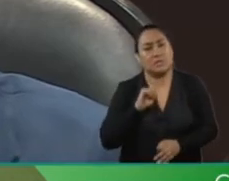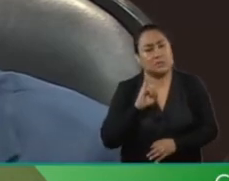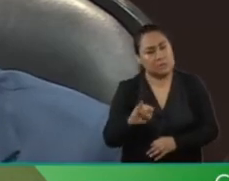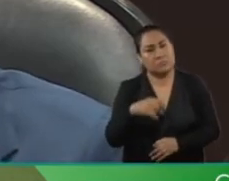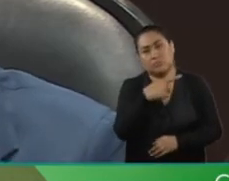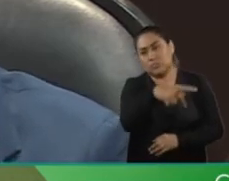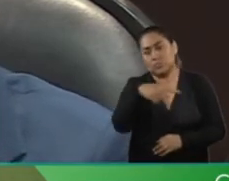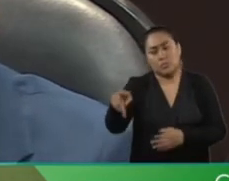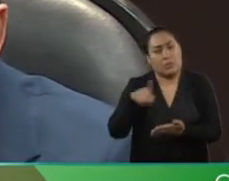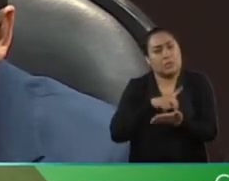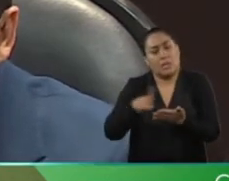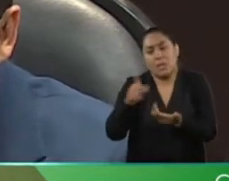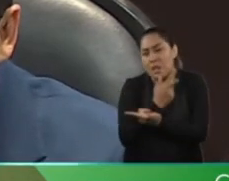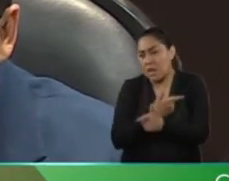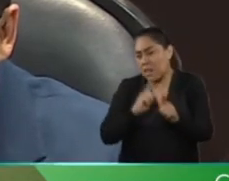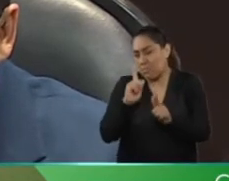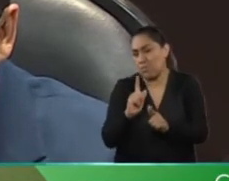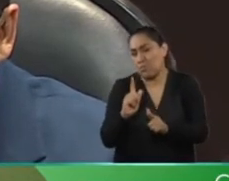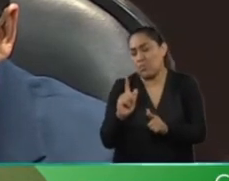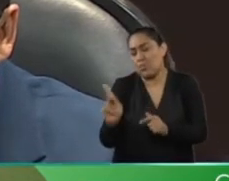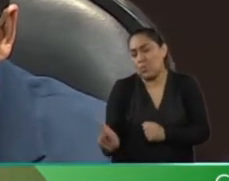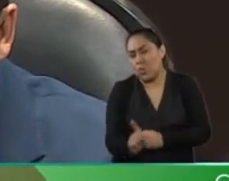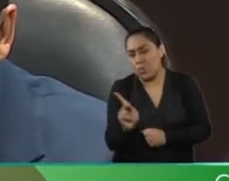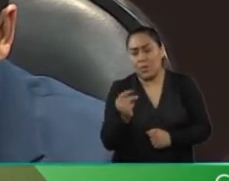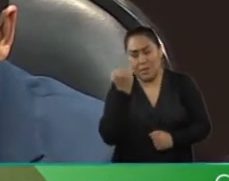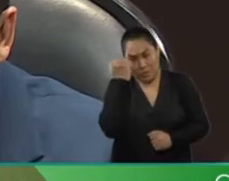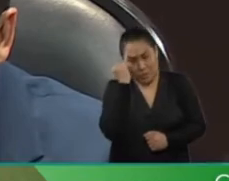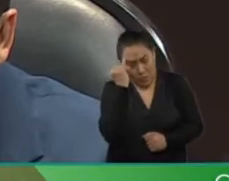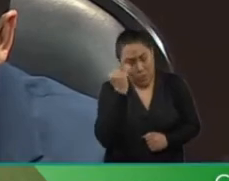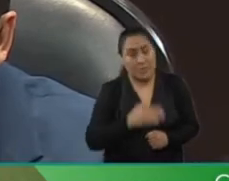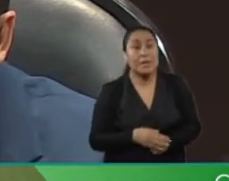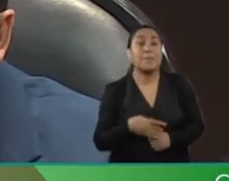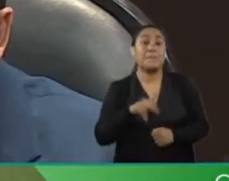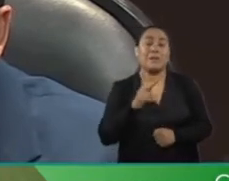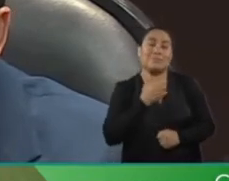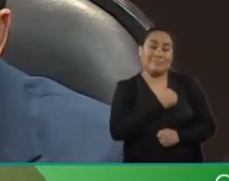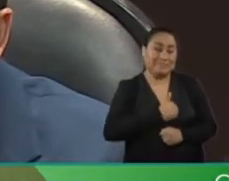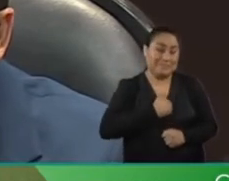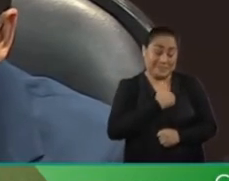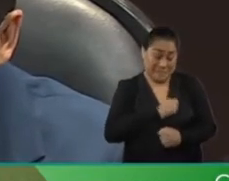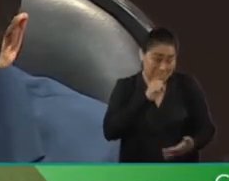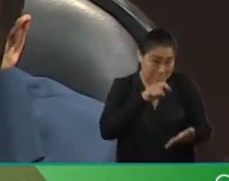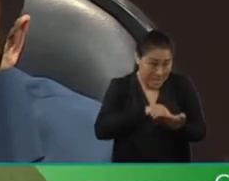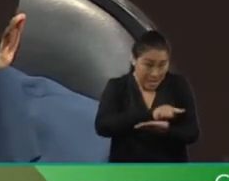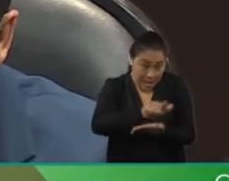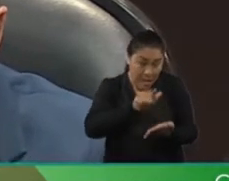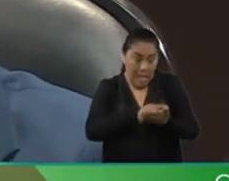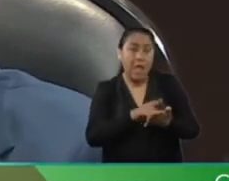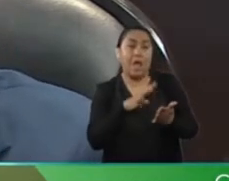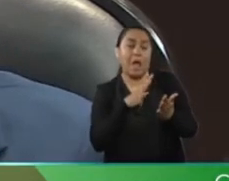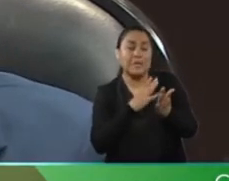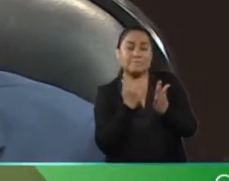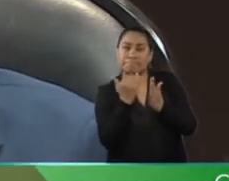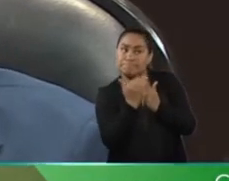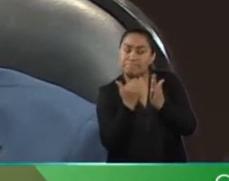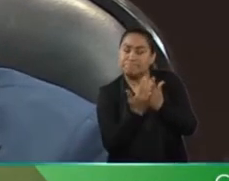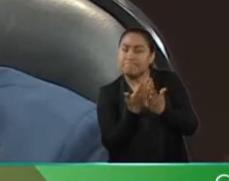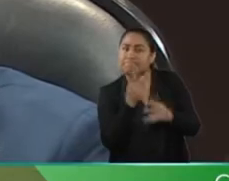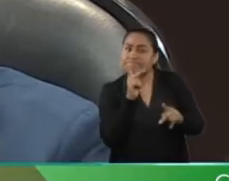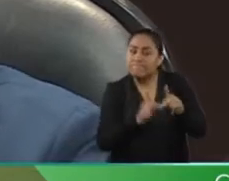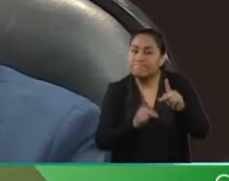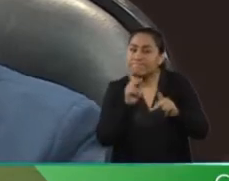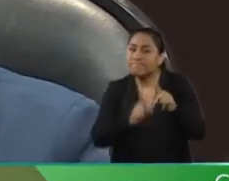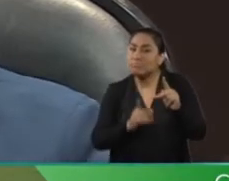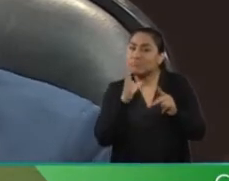libre determinación y autonomía de los pueblos indígenas. Desafortunadamente, en la misma reforma se establecieron candados que dejaron sin esencia